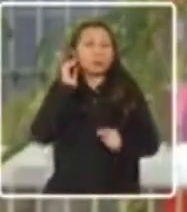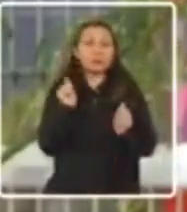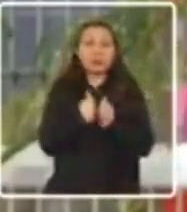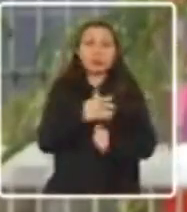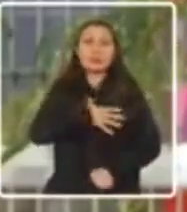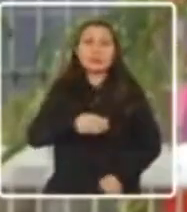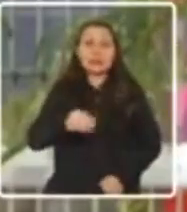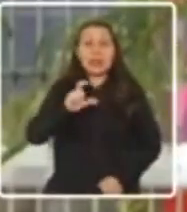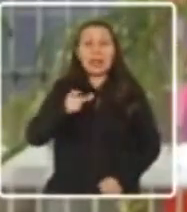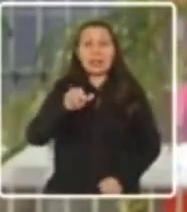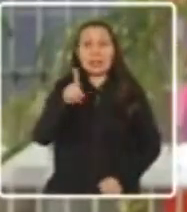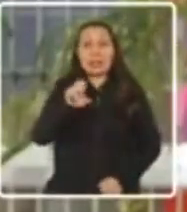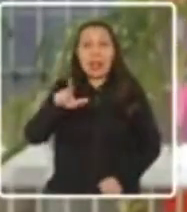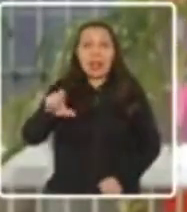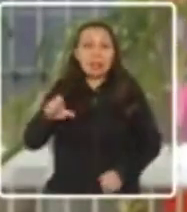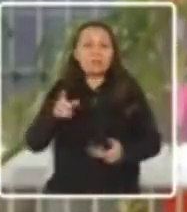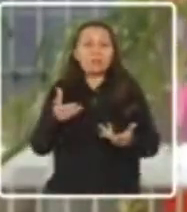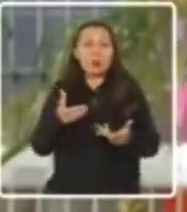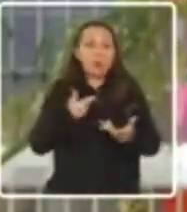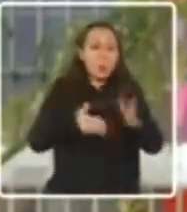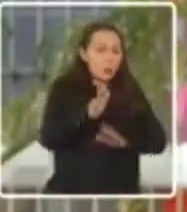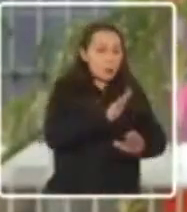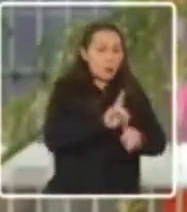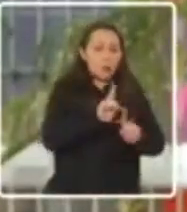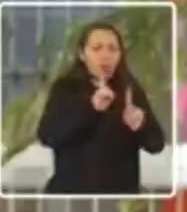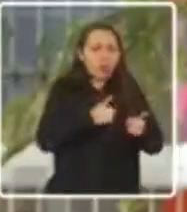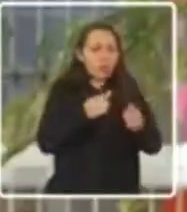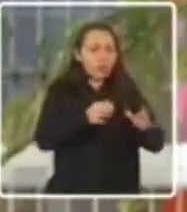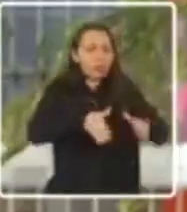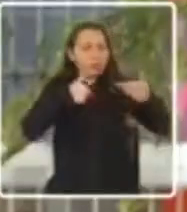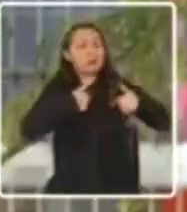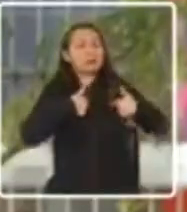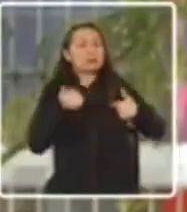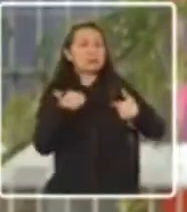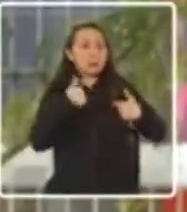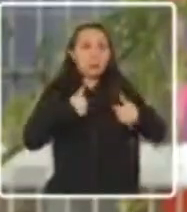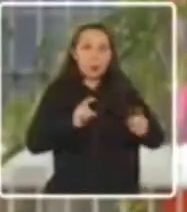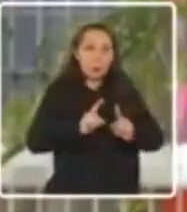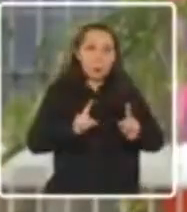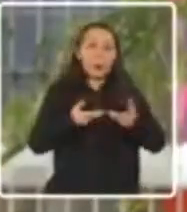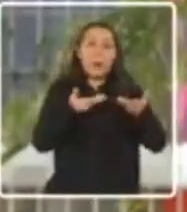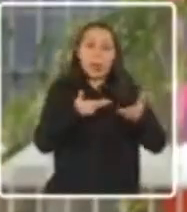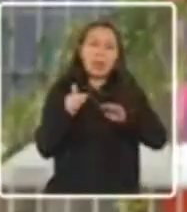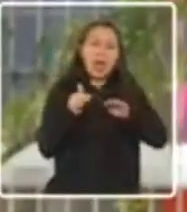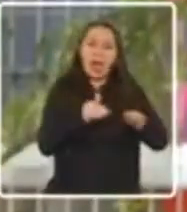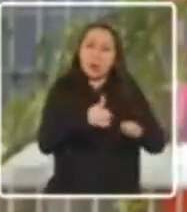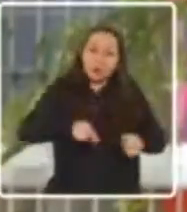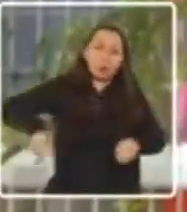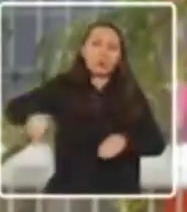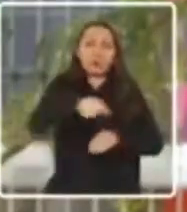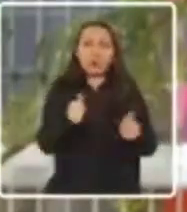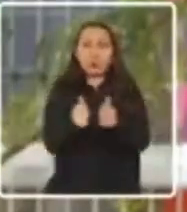junto con su hija Giselle, cuando uno cuida no debiera descuidarse. Y para eso tenemos que apoyar todos